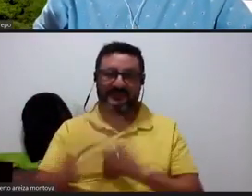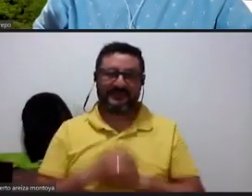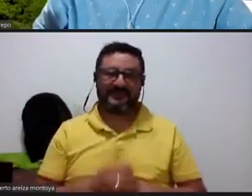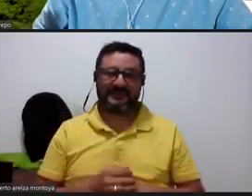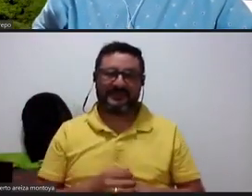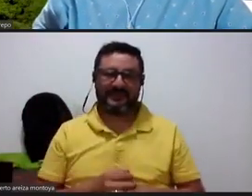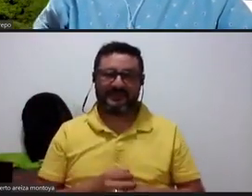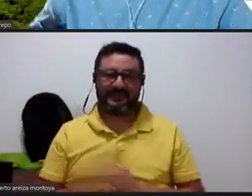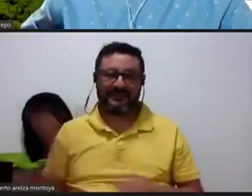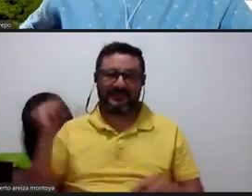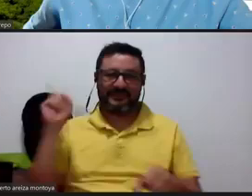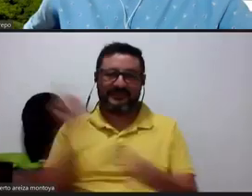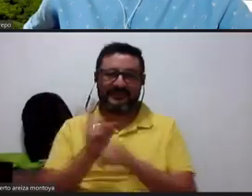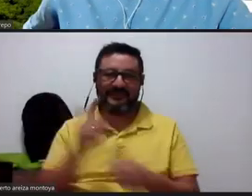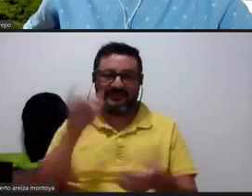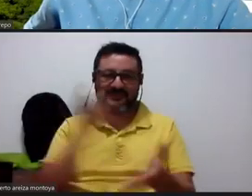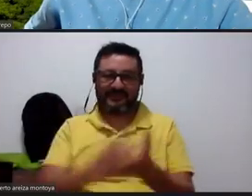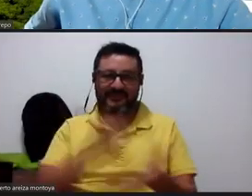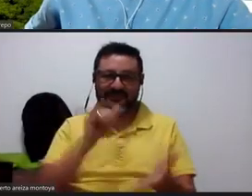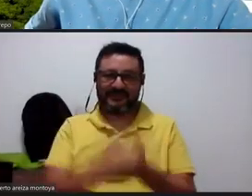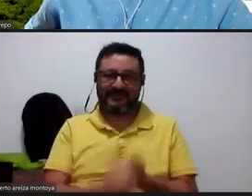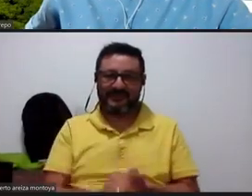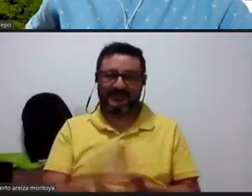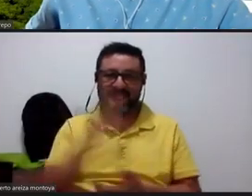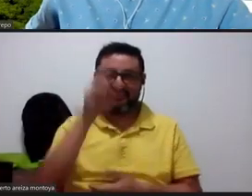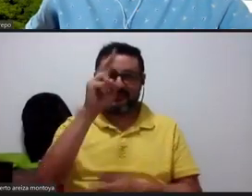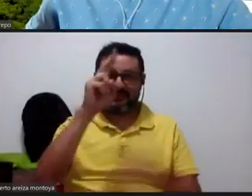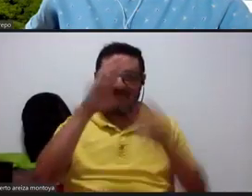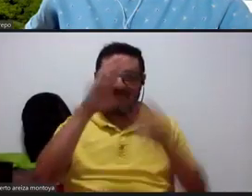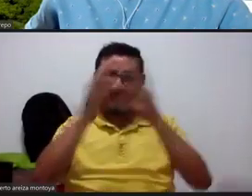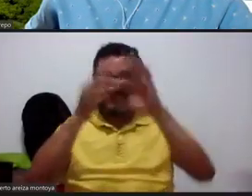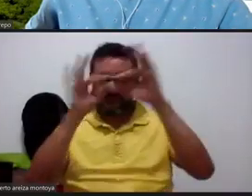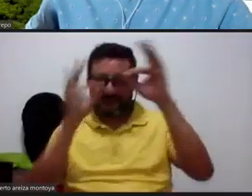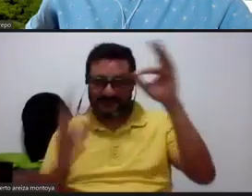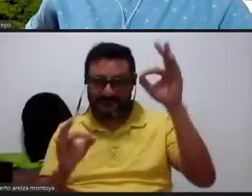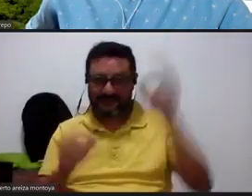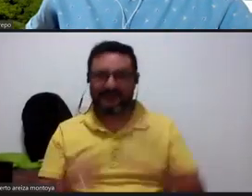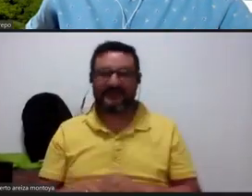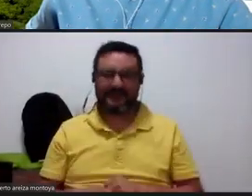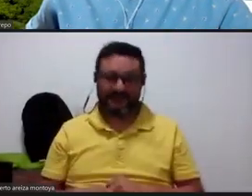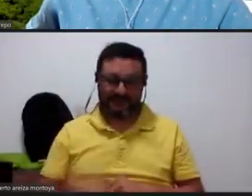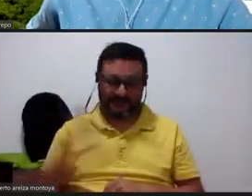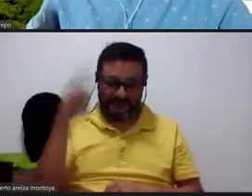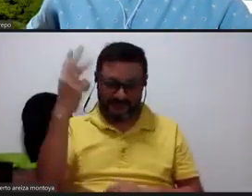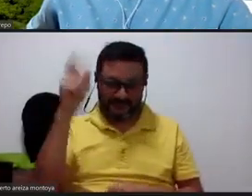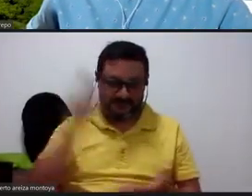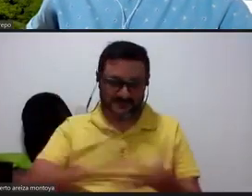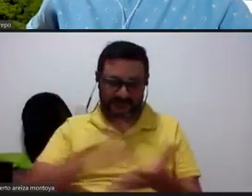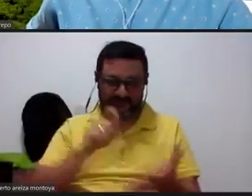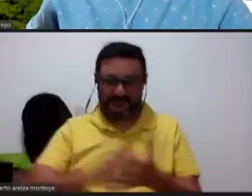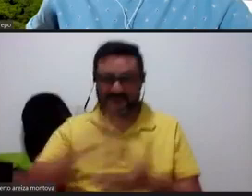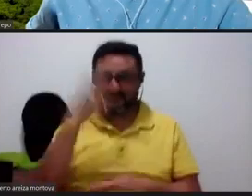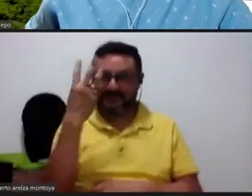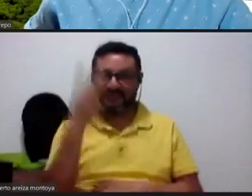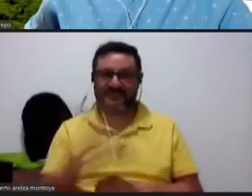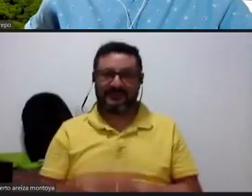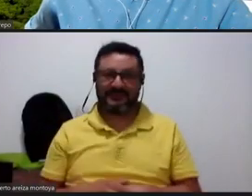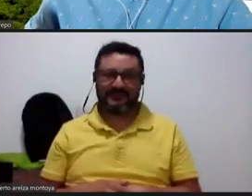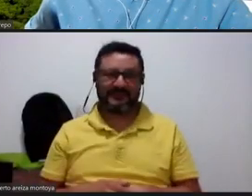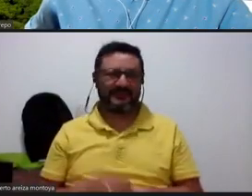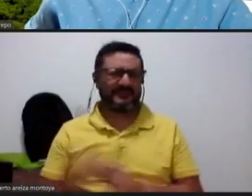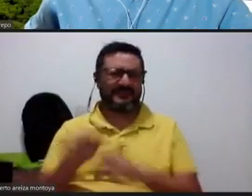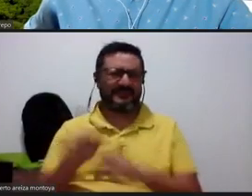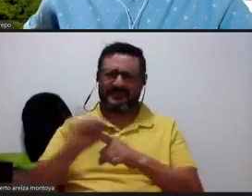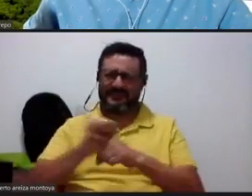mi carrera deportiva he podido estar en dos Juegos Olímpicos. Nos estamos preparando para estar en los terceros. Muchísimas competencias